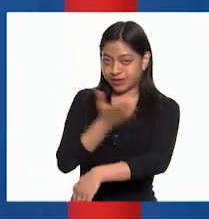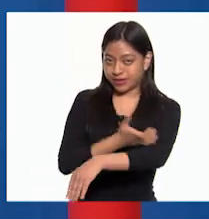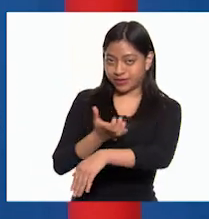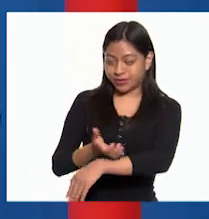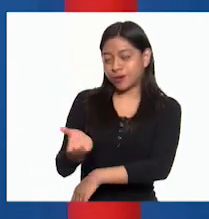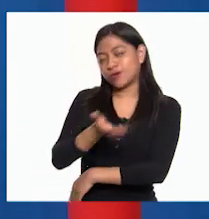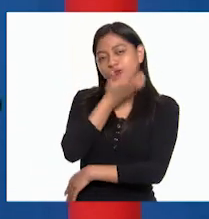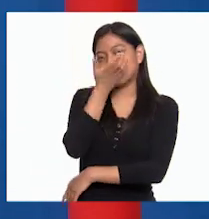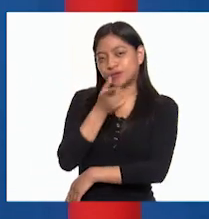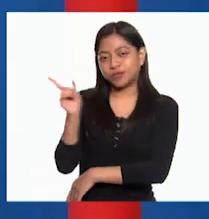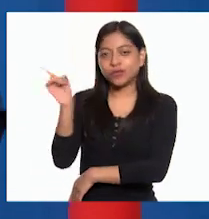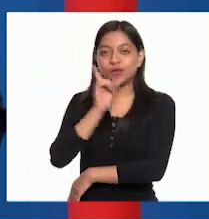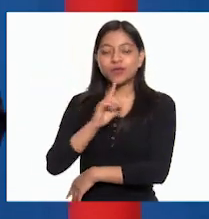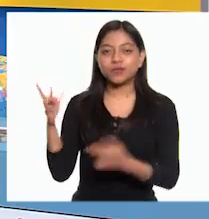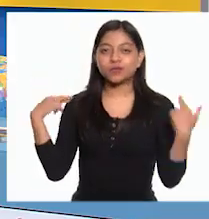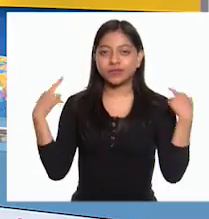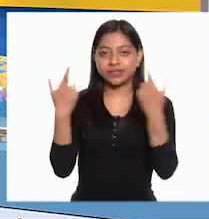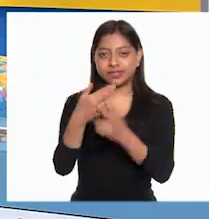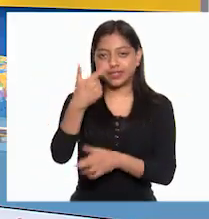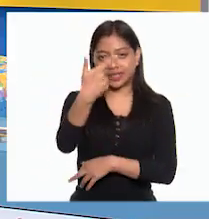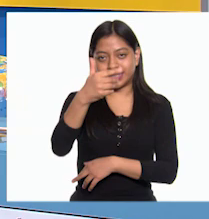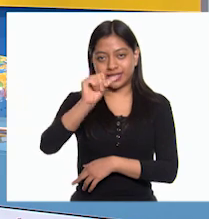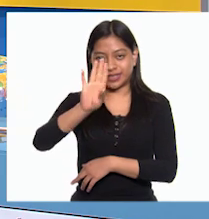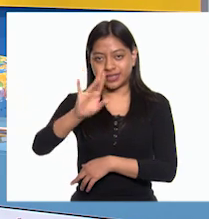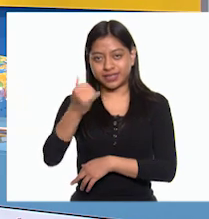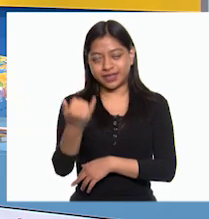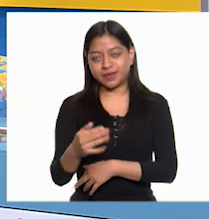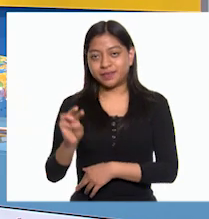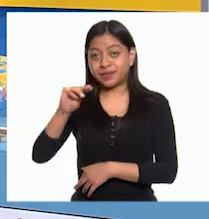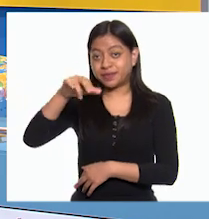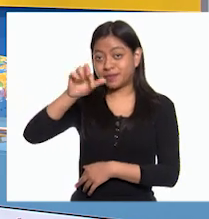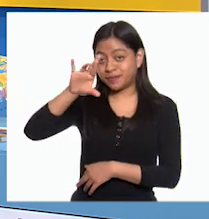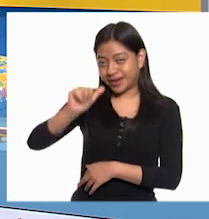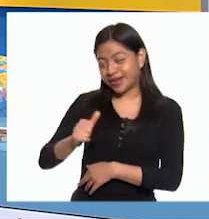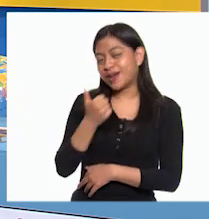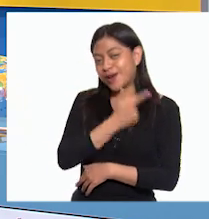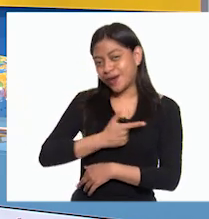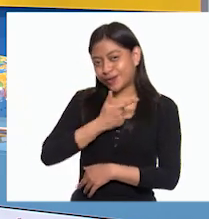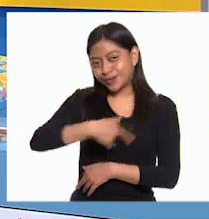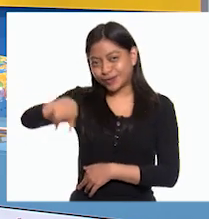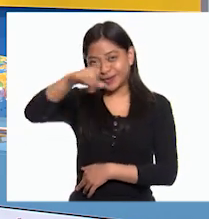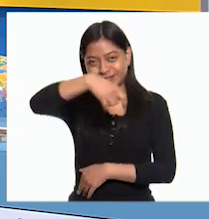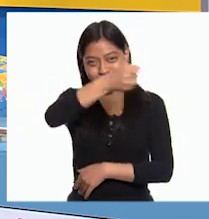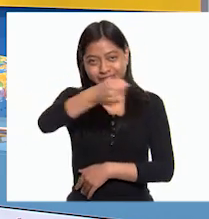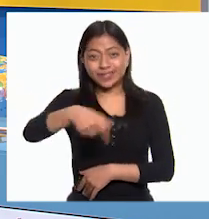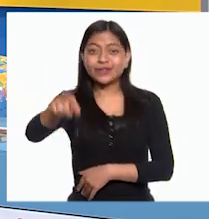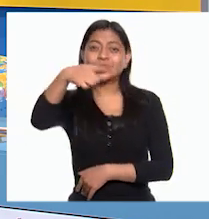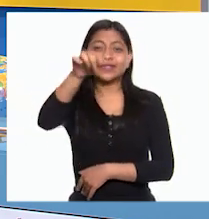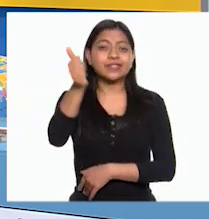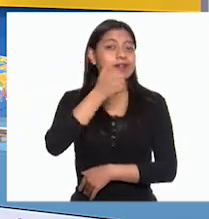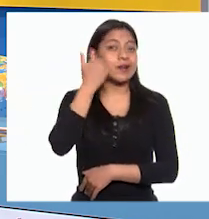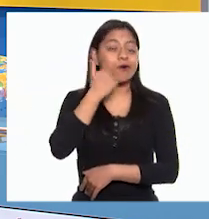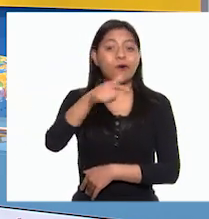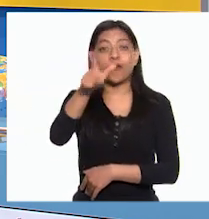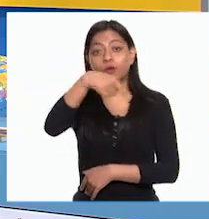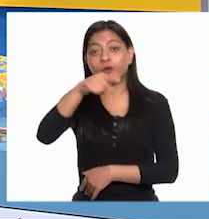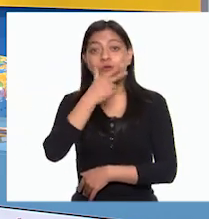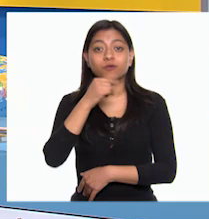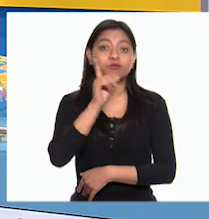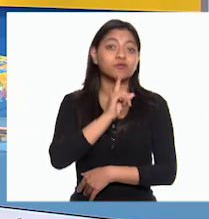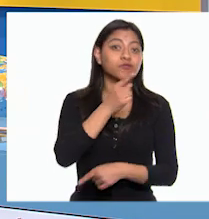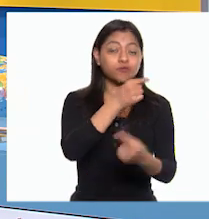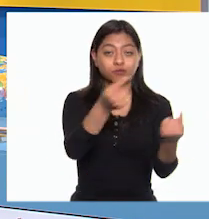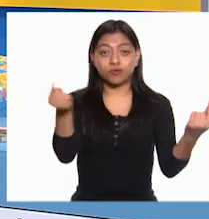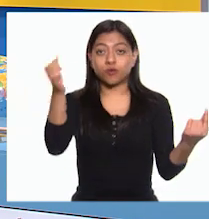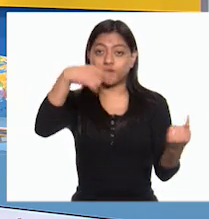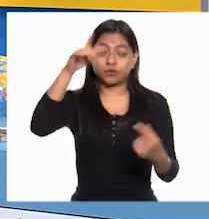la maestra Gabriela Rivas. Bienvenida, Gaby. María, qué gusto saludarte. Y a los alumnos también, alumnas y alumnos, espero que se encuentren